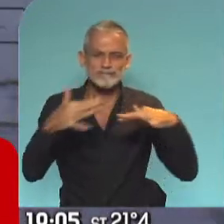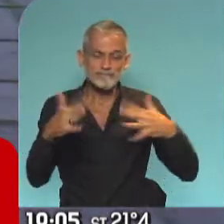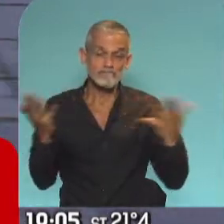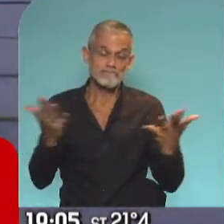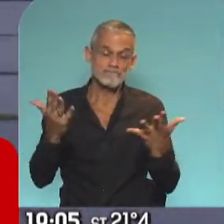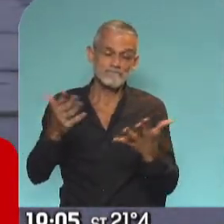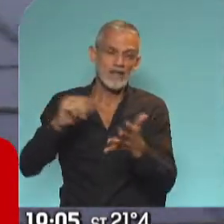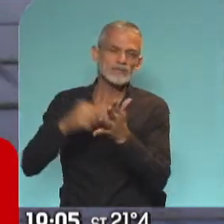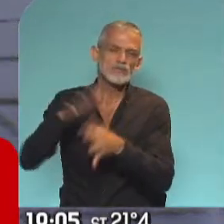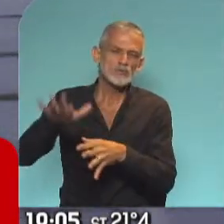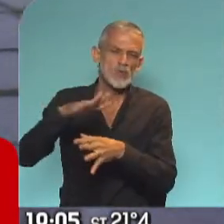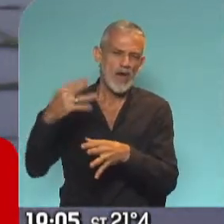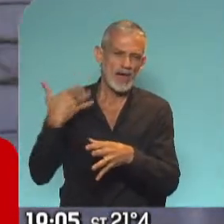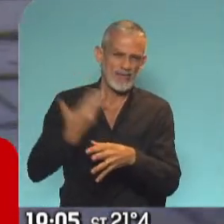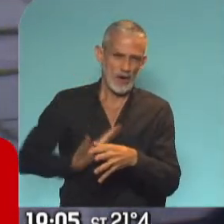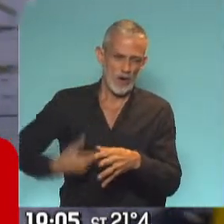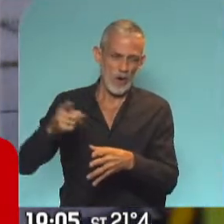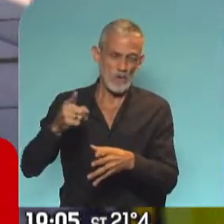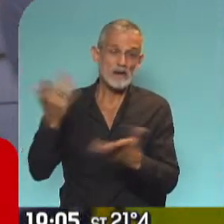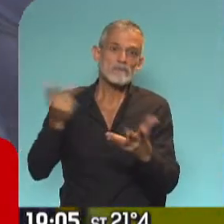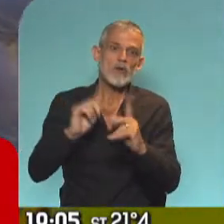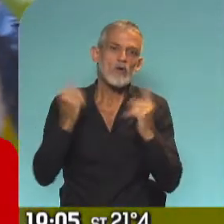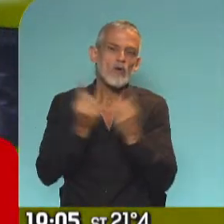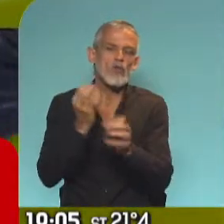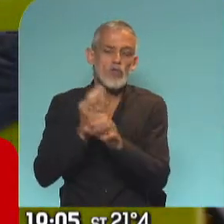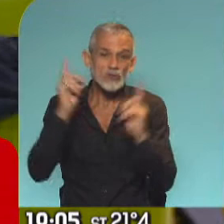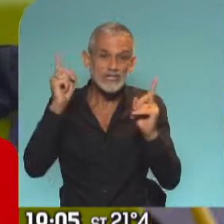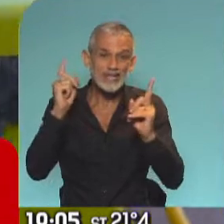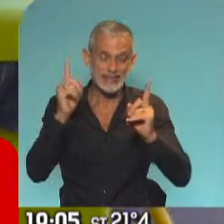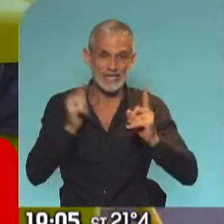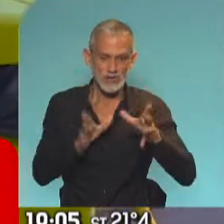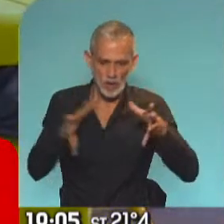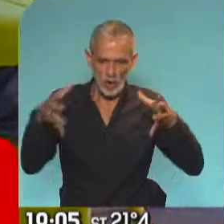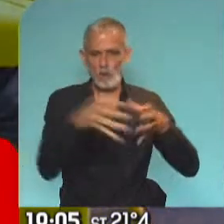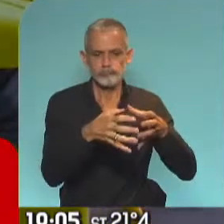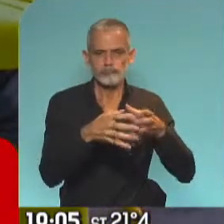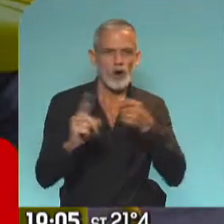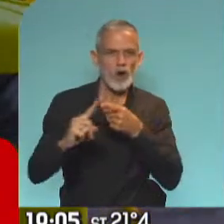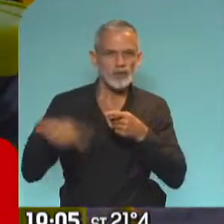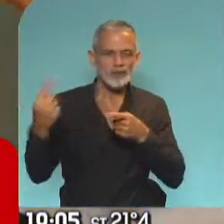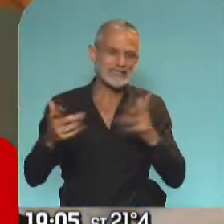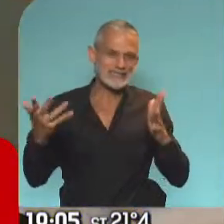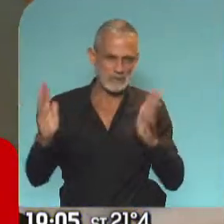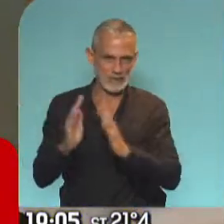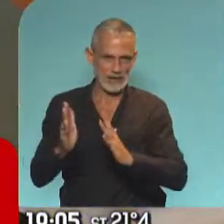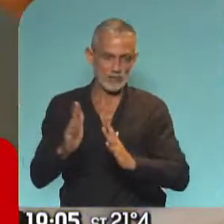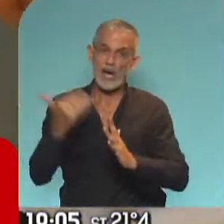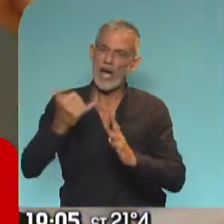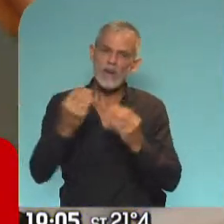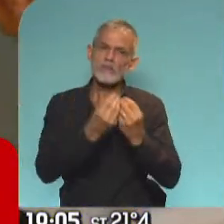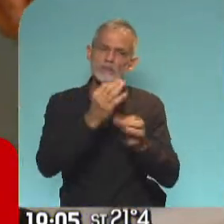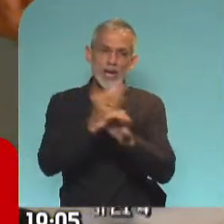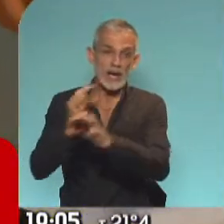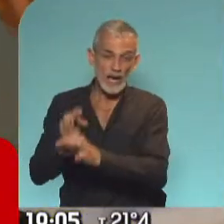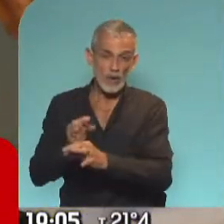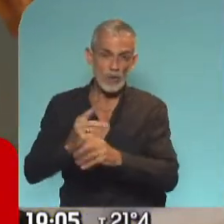están evaluando que cada docente y su grado, por ejemplo, sea una burbuja. El problema es que hay muchísimas escuelas donde